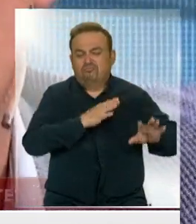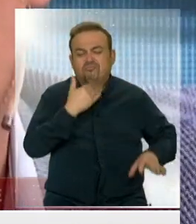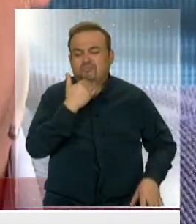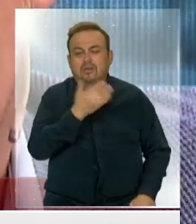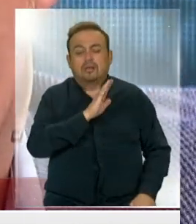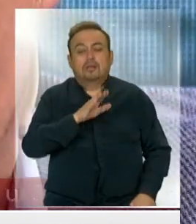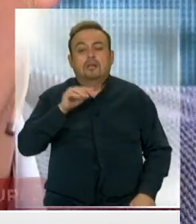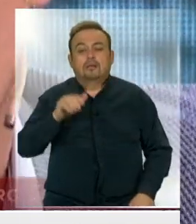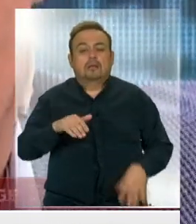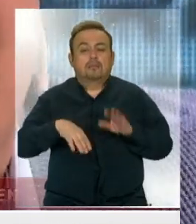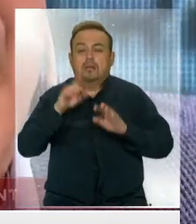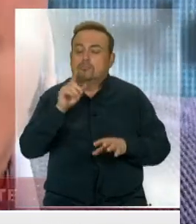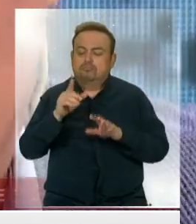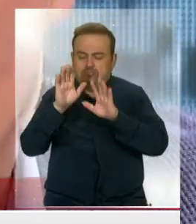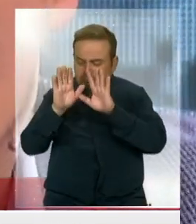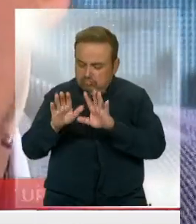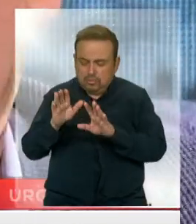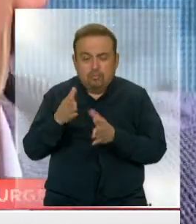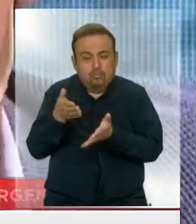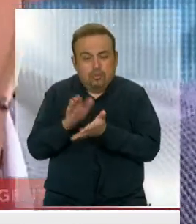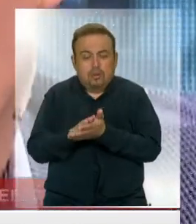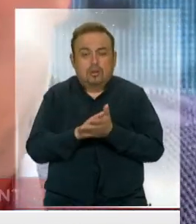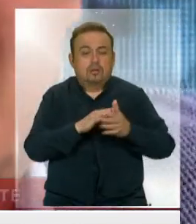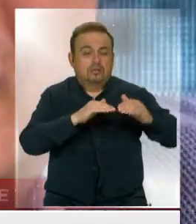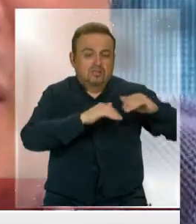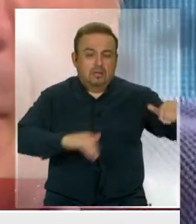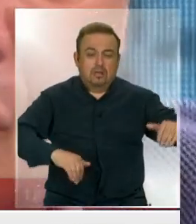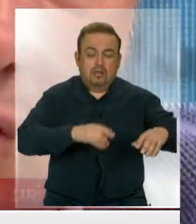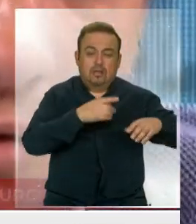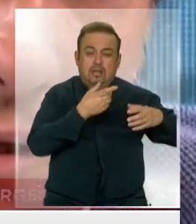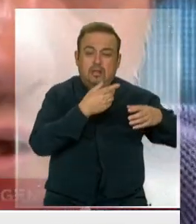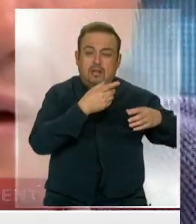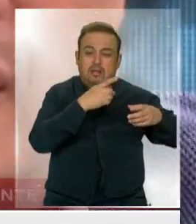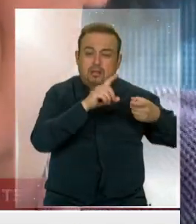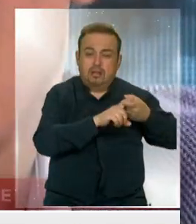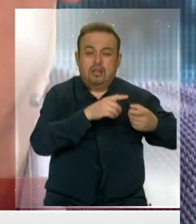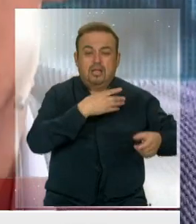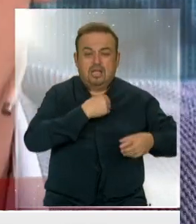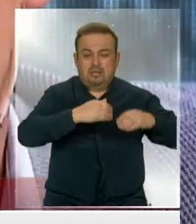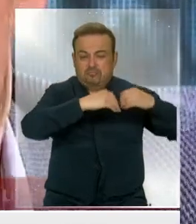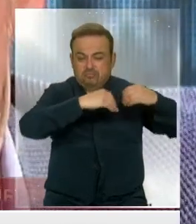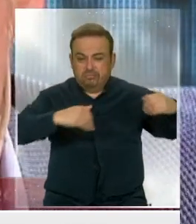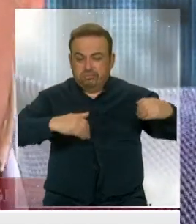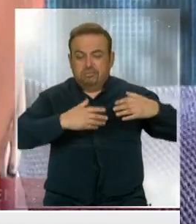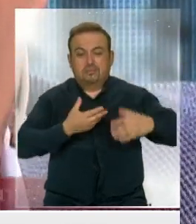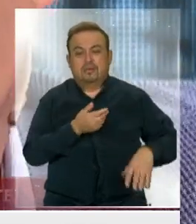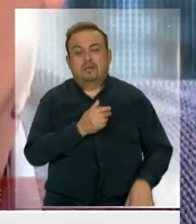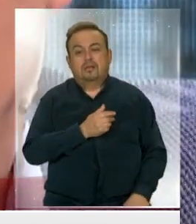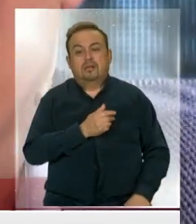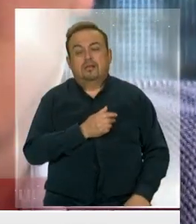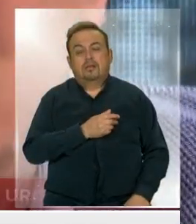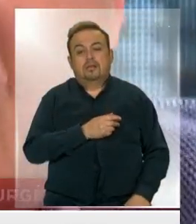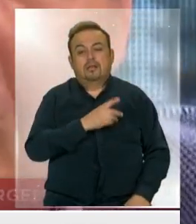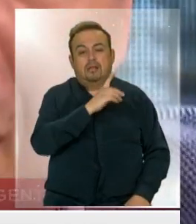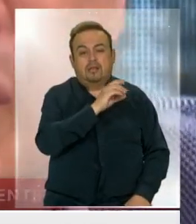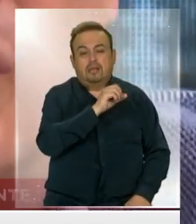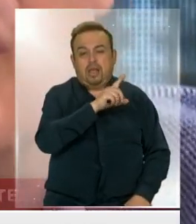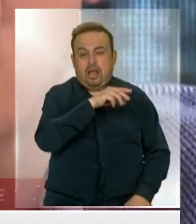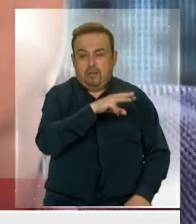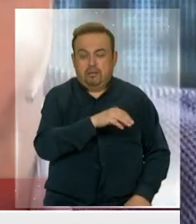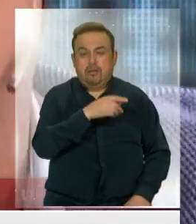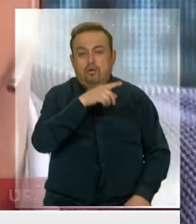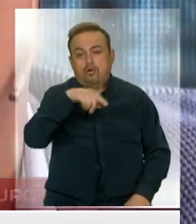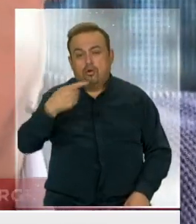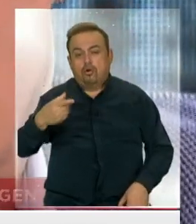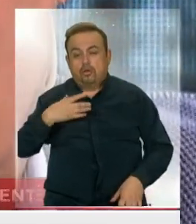se vivió desde su separación de Claudia, desde el distanciamiento con Yanina y Dalma, desde el reconocimiento de